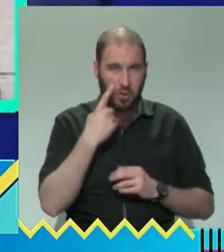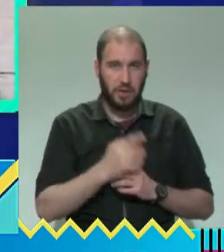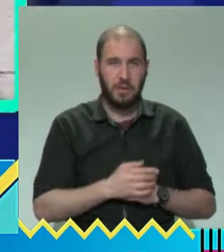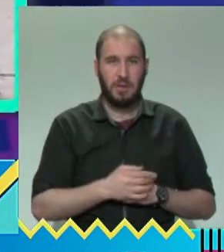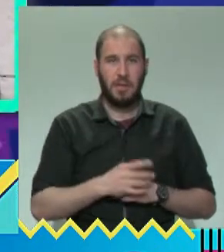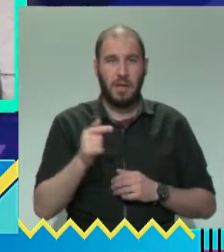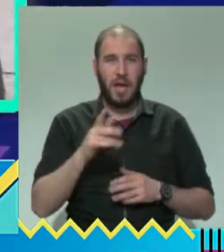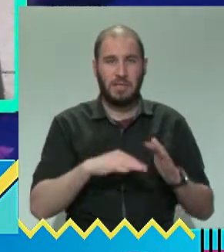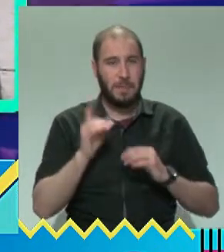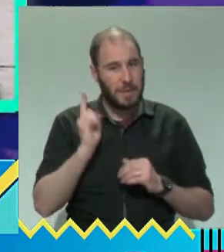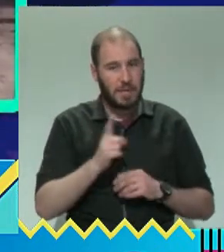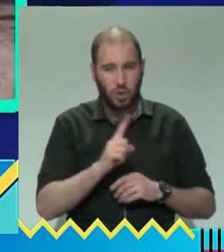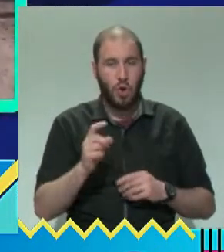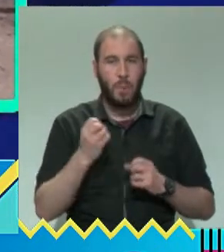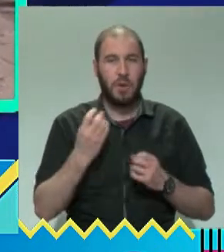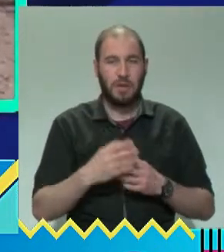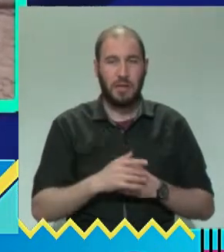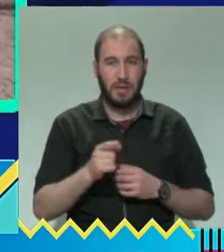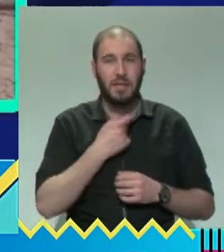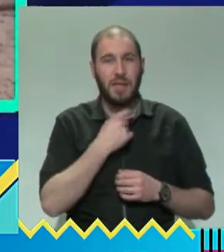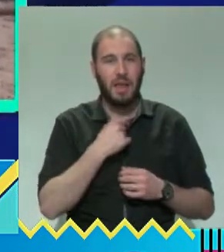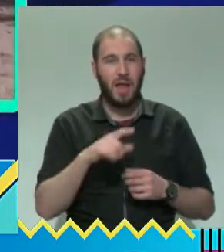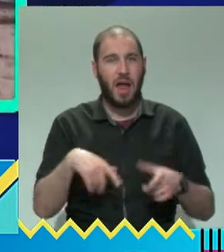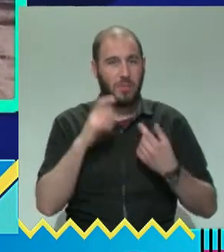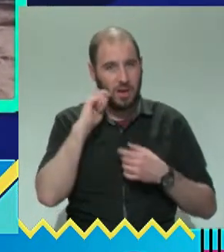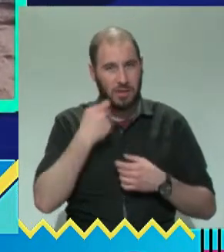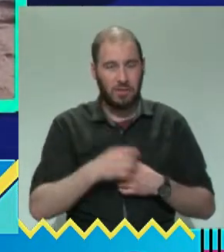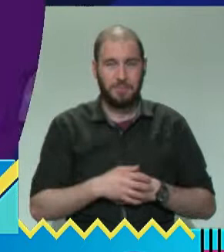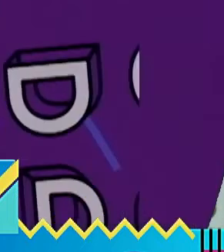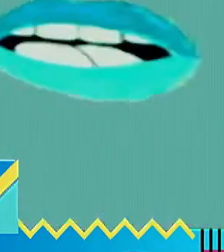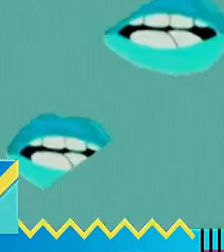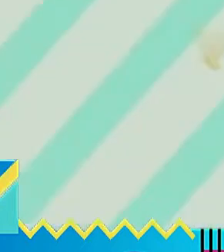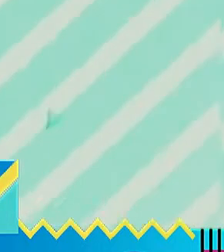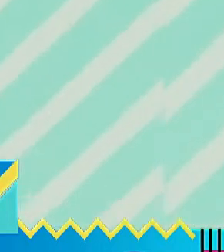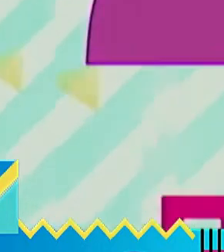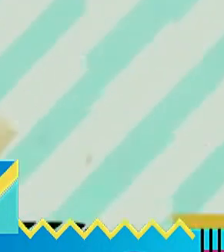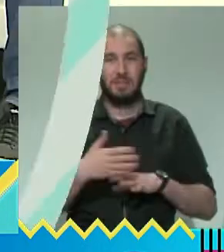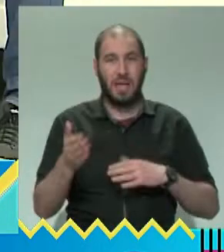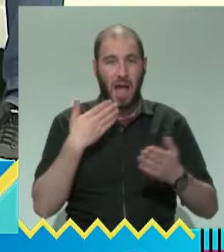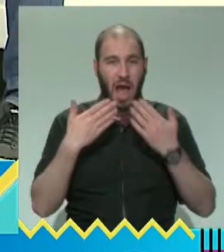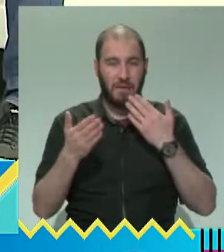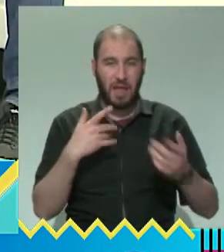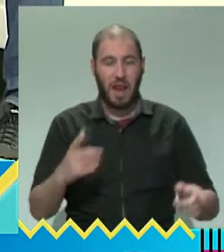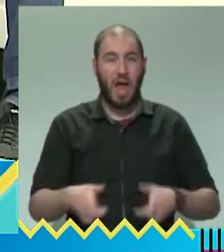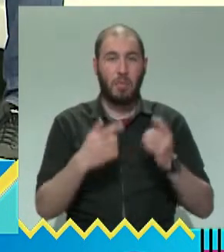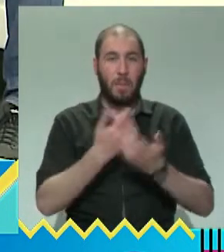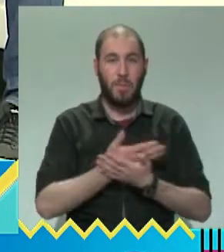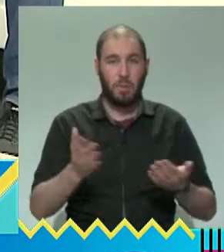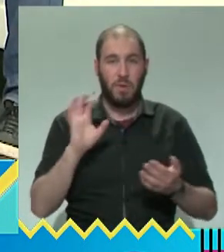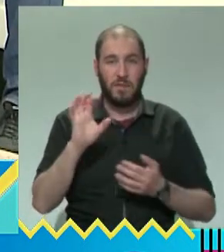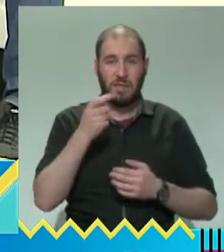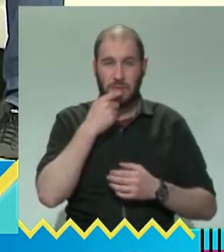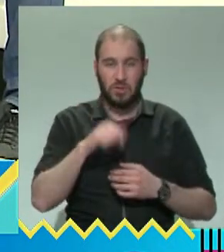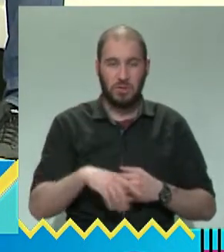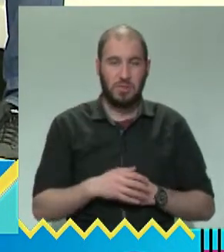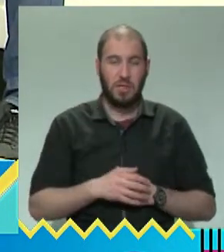haga no porque lo obligan, sino porque quiere ver lindo el arbolito. Bien, vamos a continuar hablando, por supuesto, del arbolado público de la provincia de